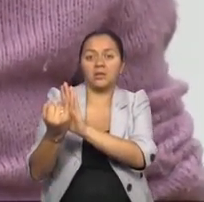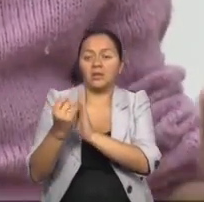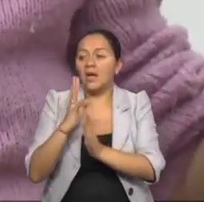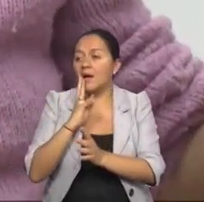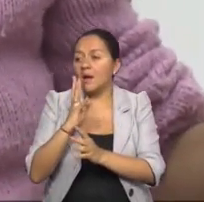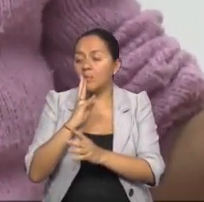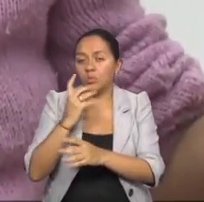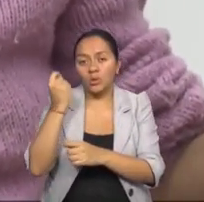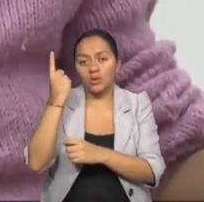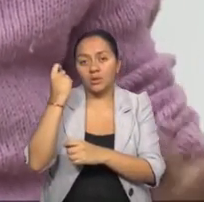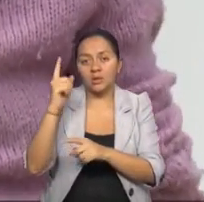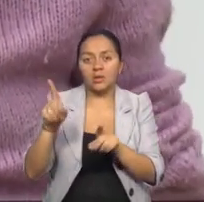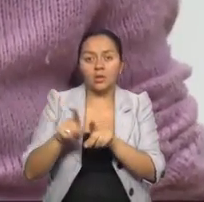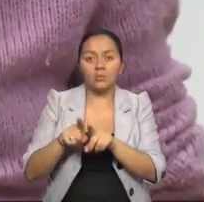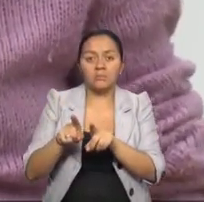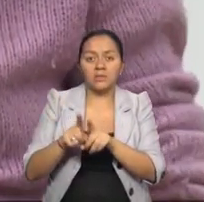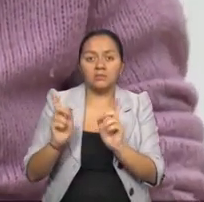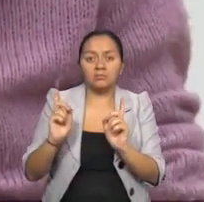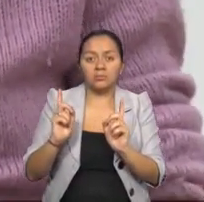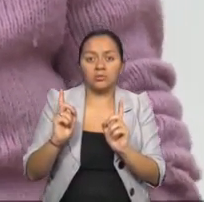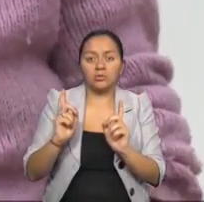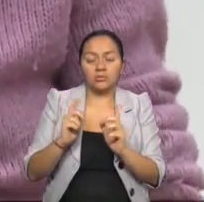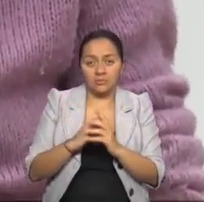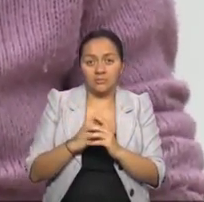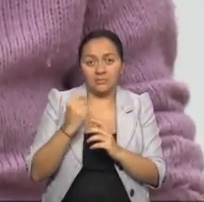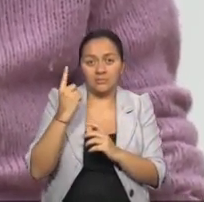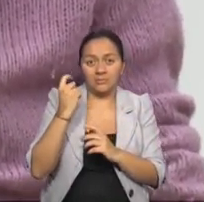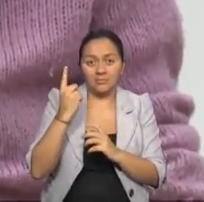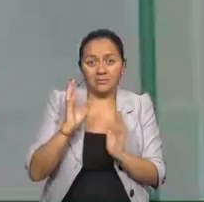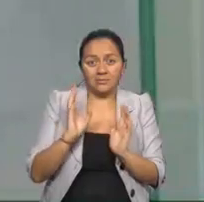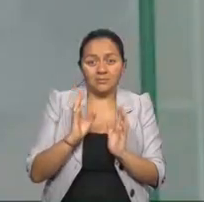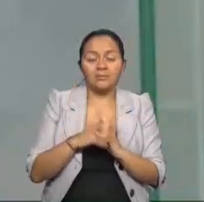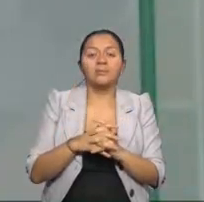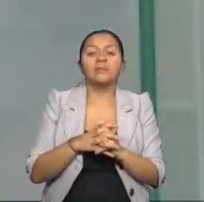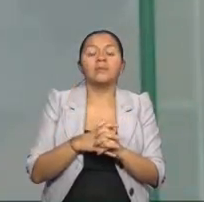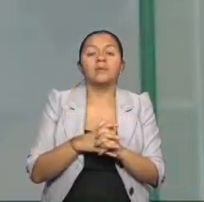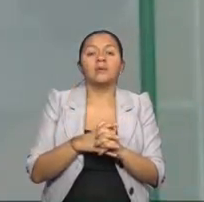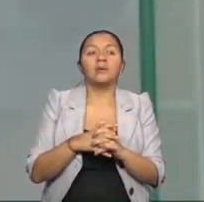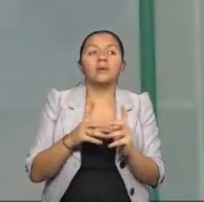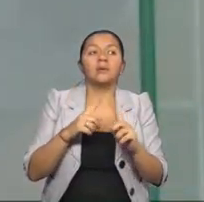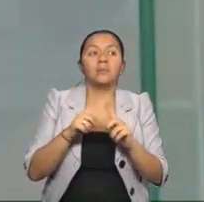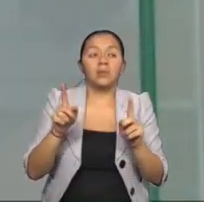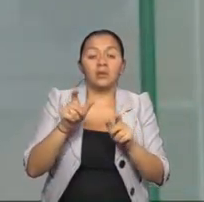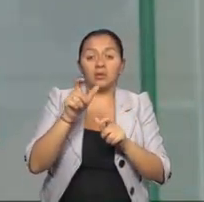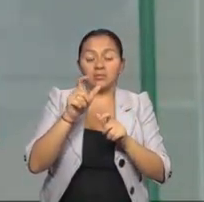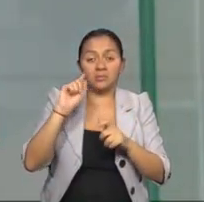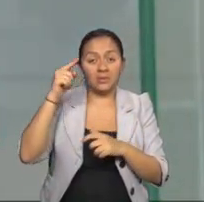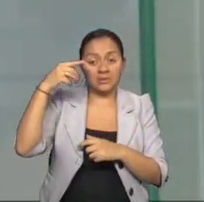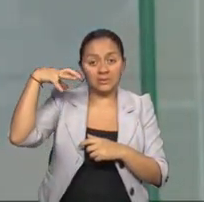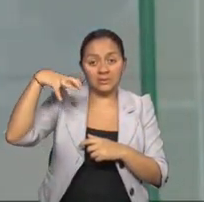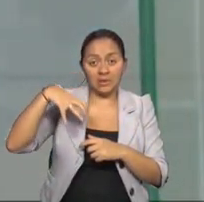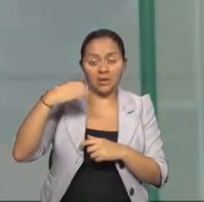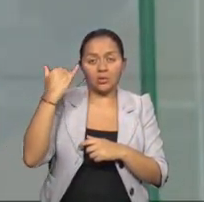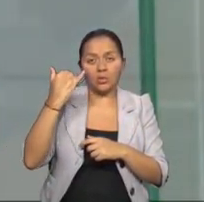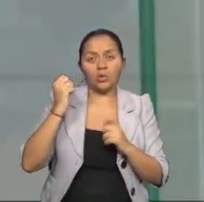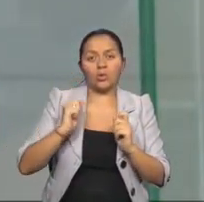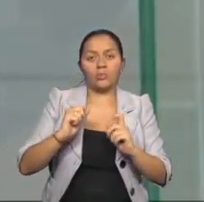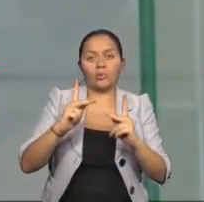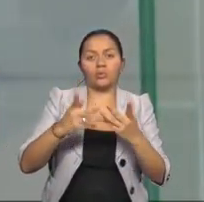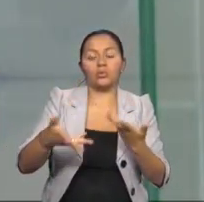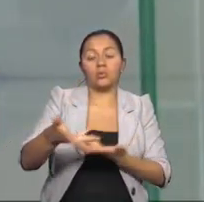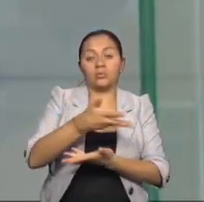aunque tengamos idiomas diferencias hablar casi siempre cuando el estado de las oportunidades de intervenir